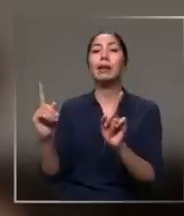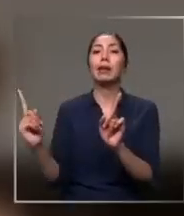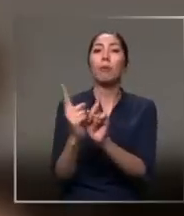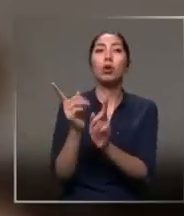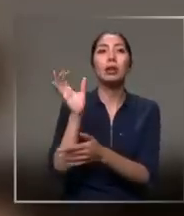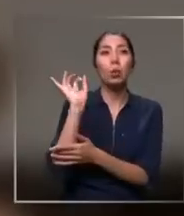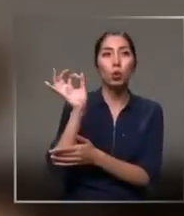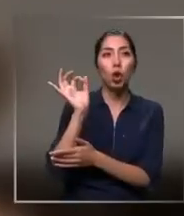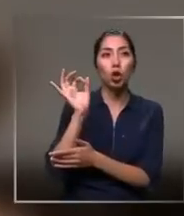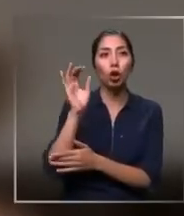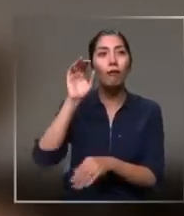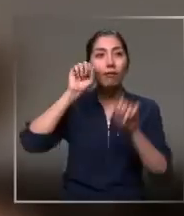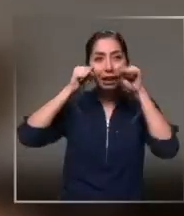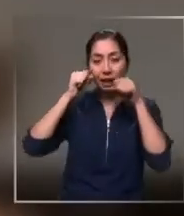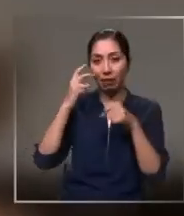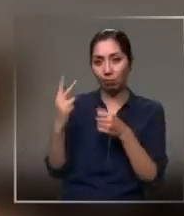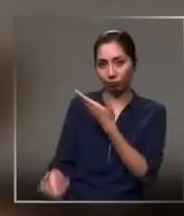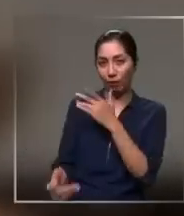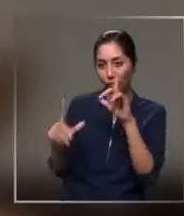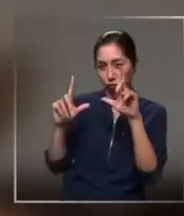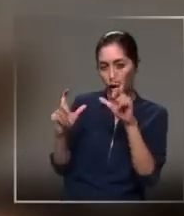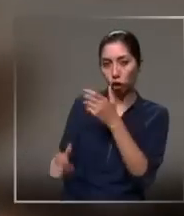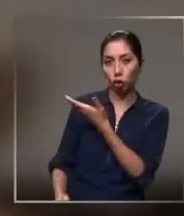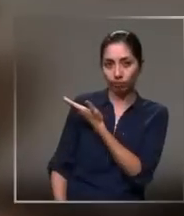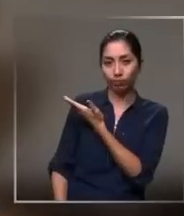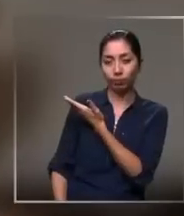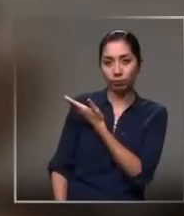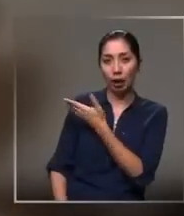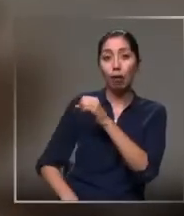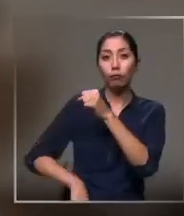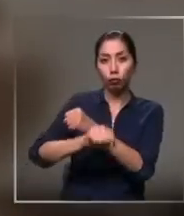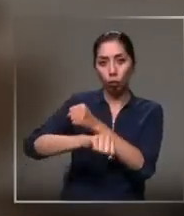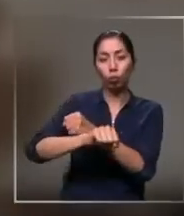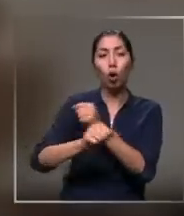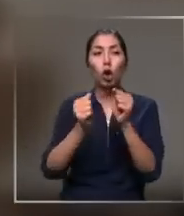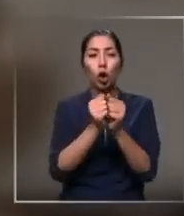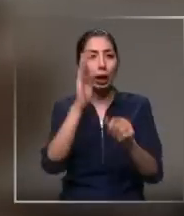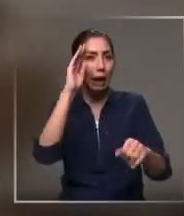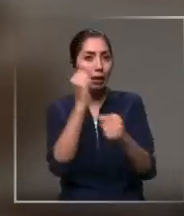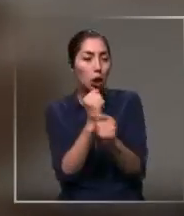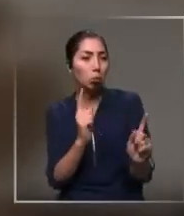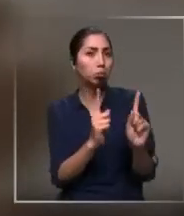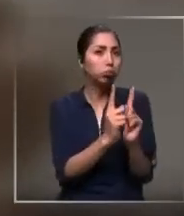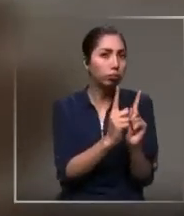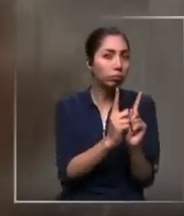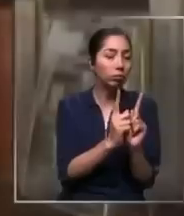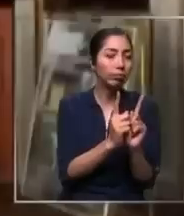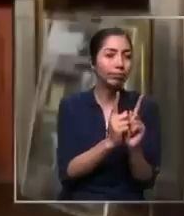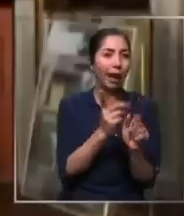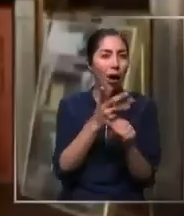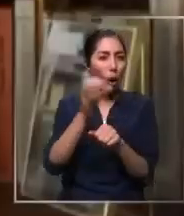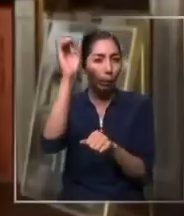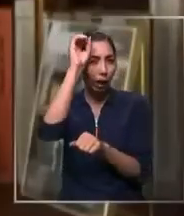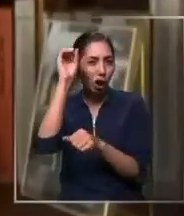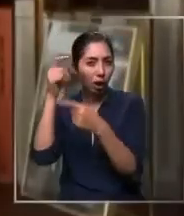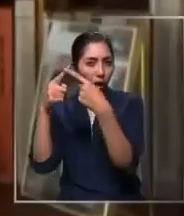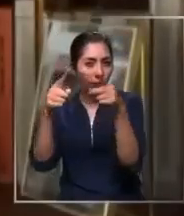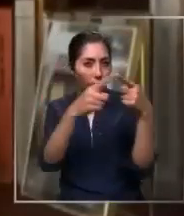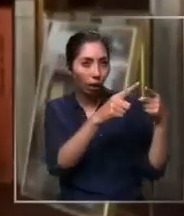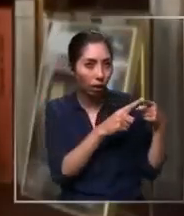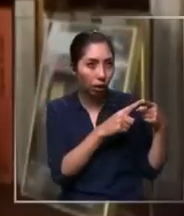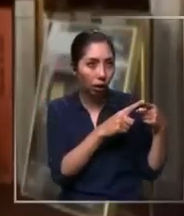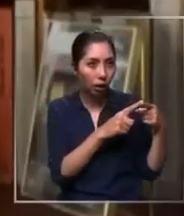registros fotográficos del exfutbolista junto a funcionarios. Esto ha generado diversas reacciones. Se conocen hoy día o se